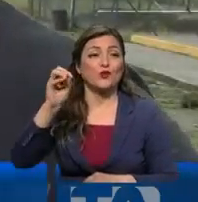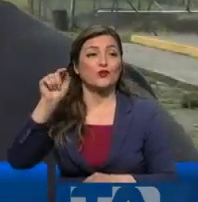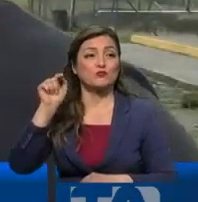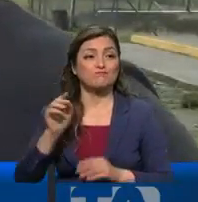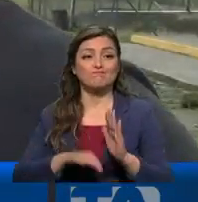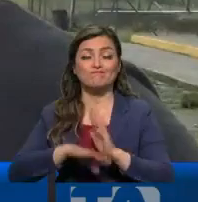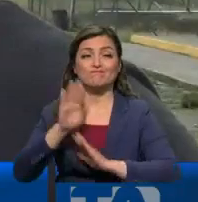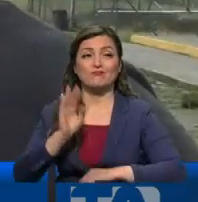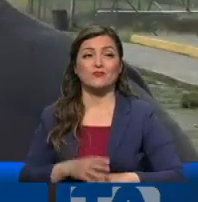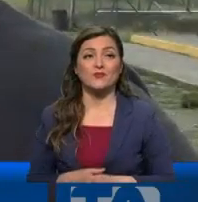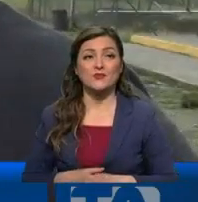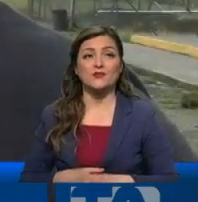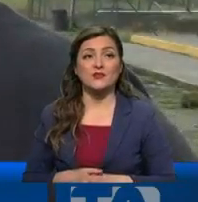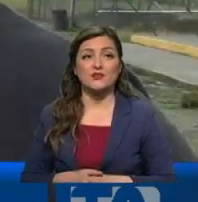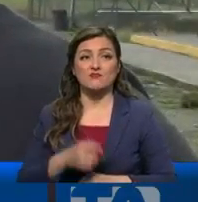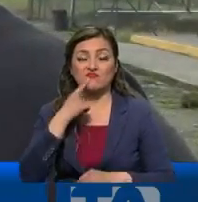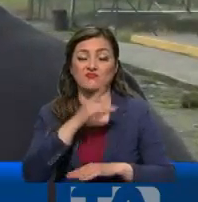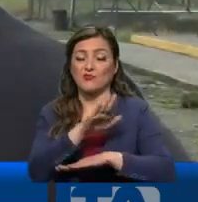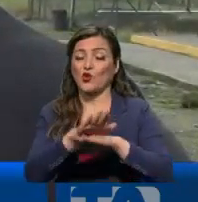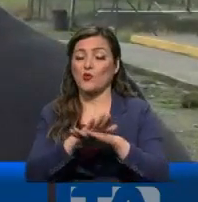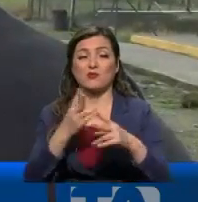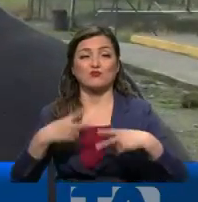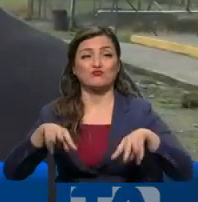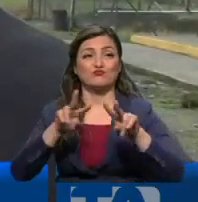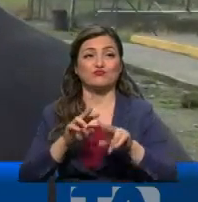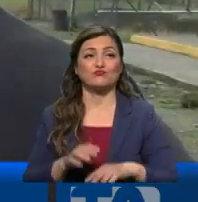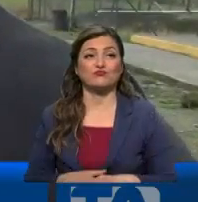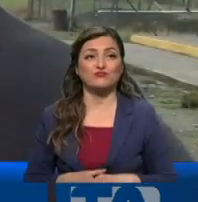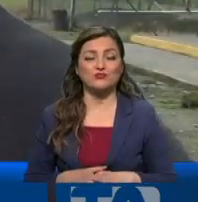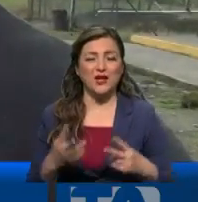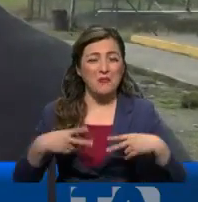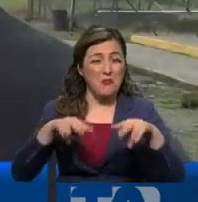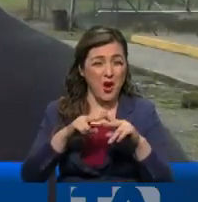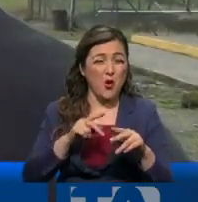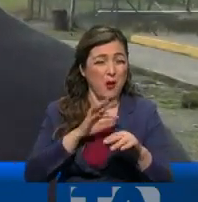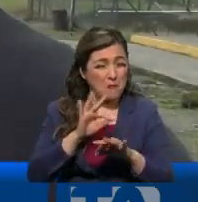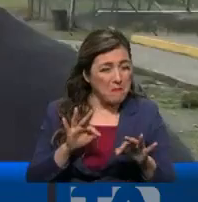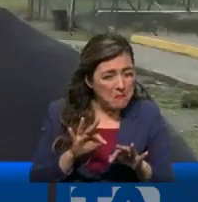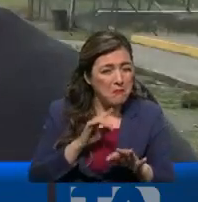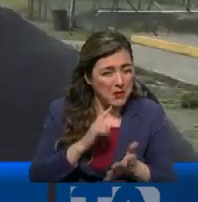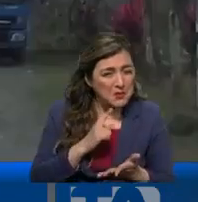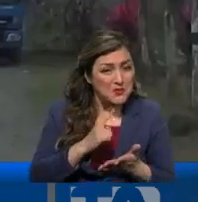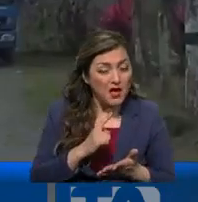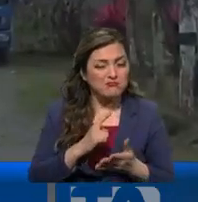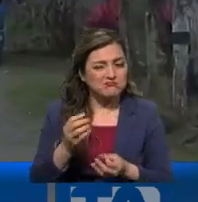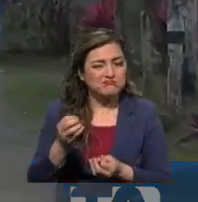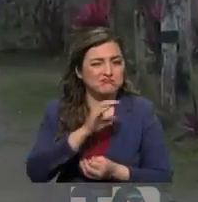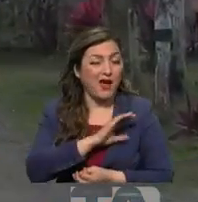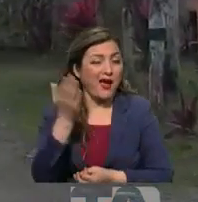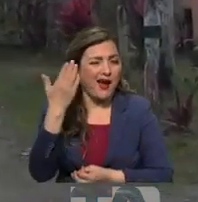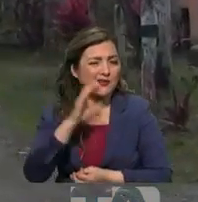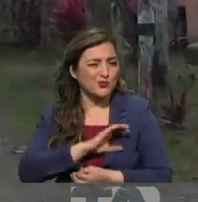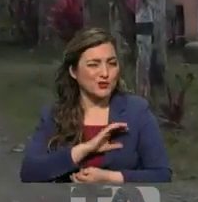más. Se habla del proyecto, no conocemos cifras exactas porque no ha habido una transparencia en este sentido. Aseguran